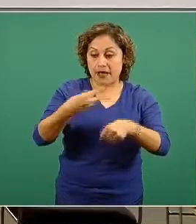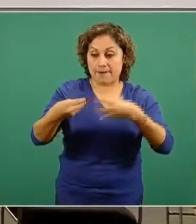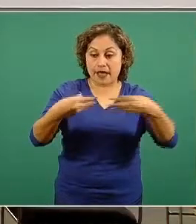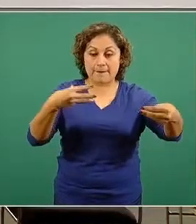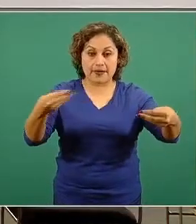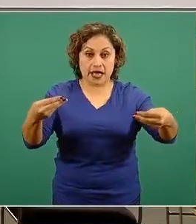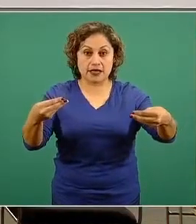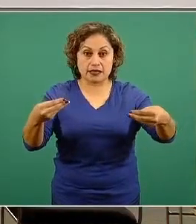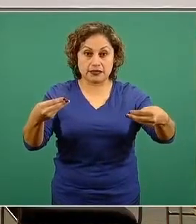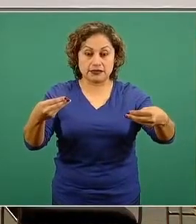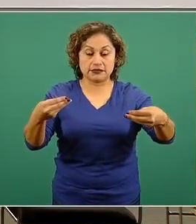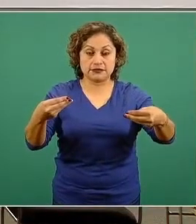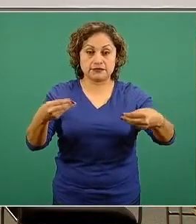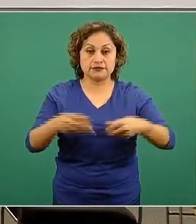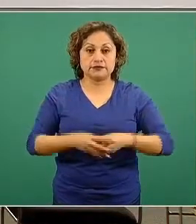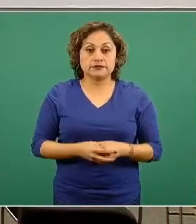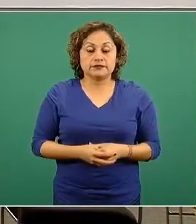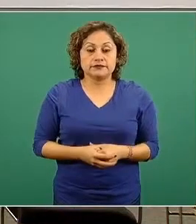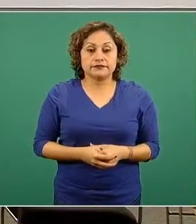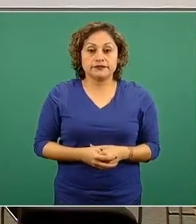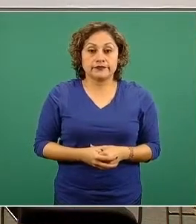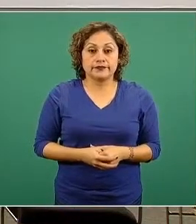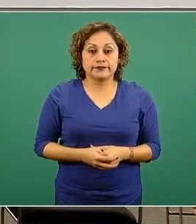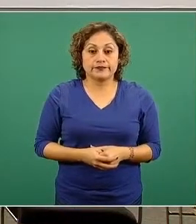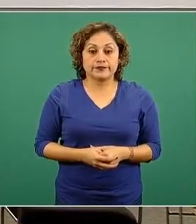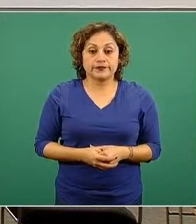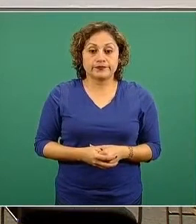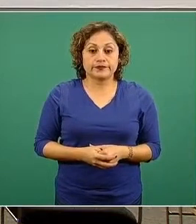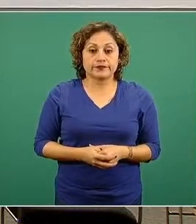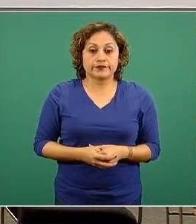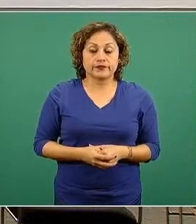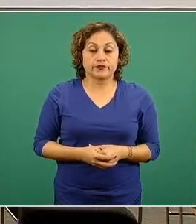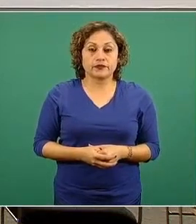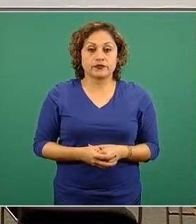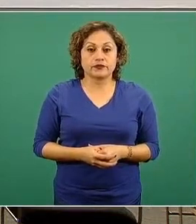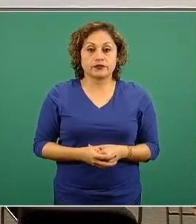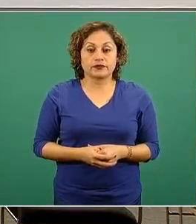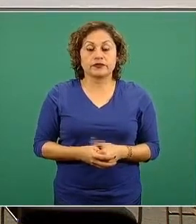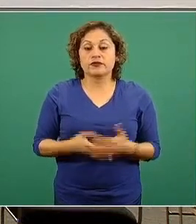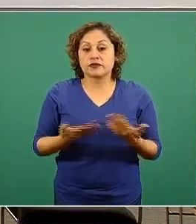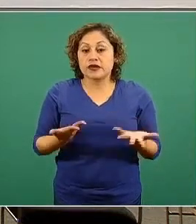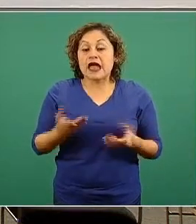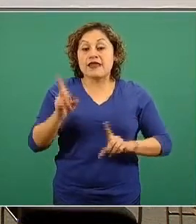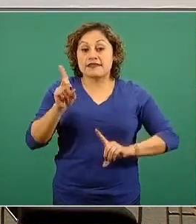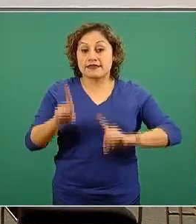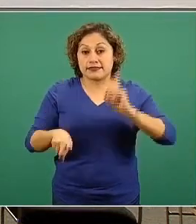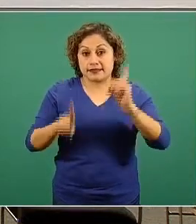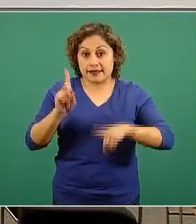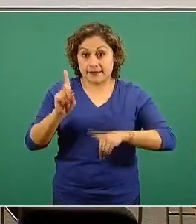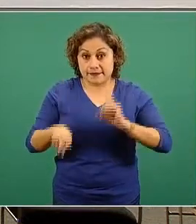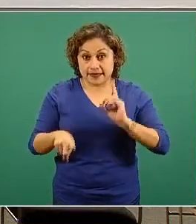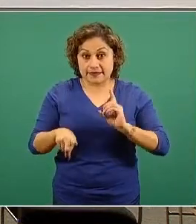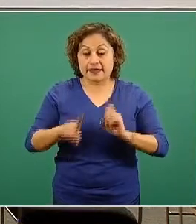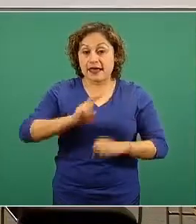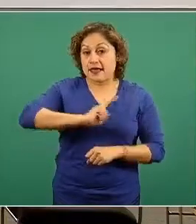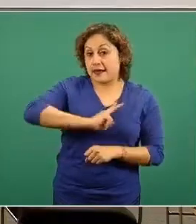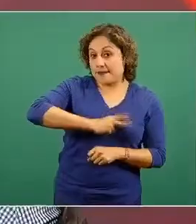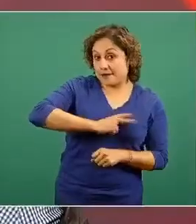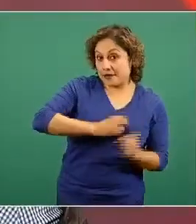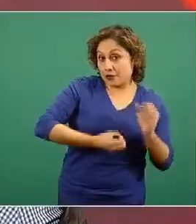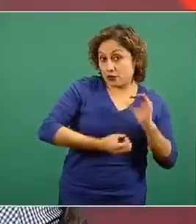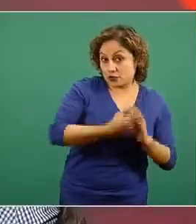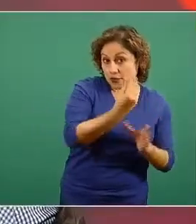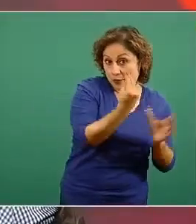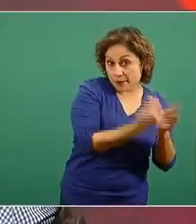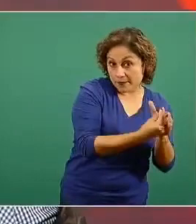quienes estaban confirmando esta nueva variante estaban directamente relacionadas solo a la nueva variante